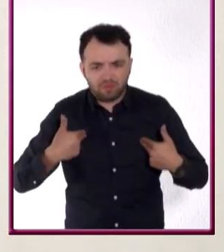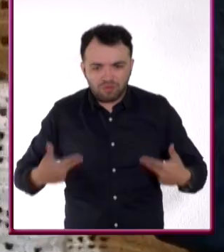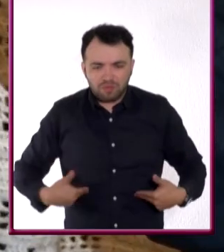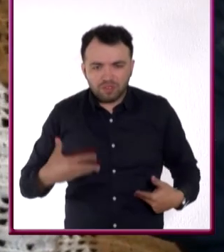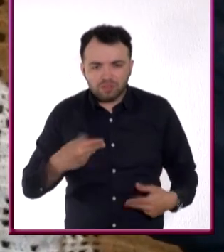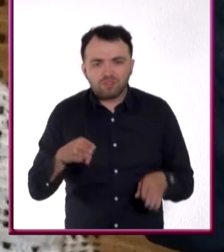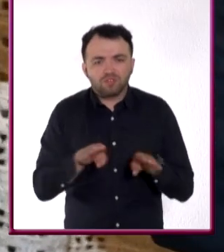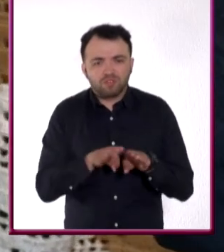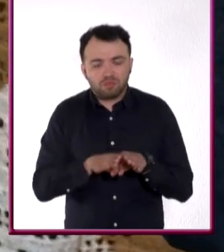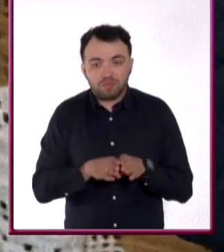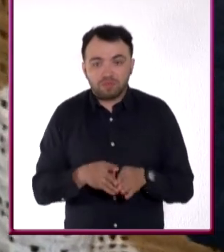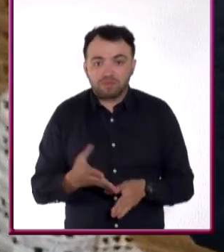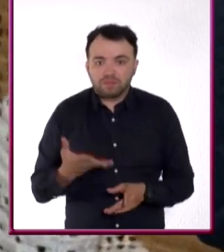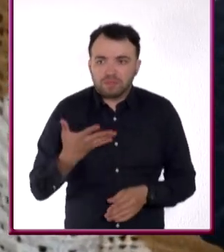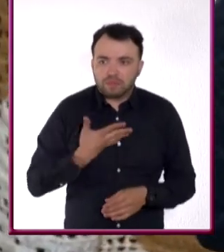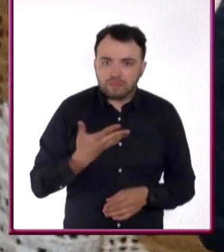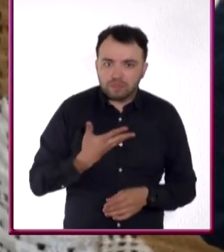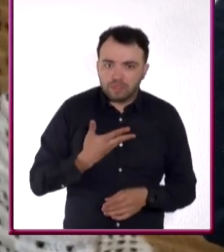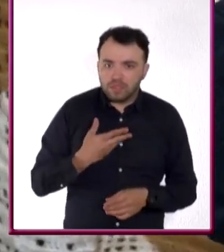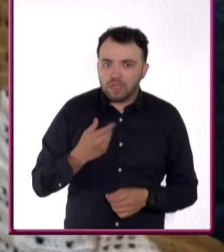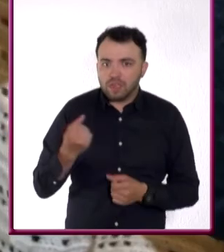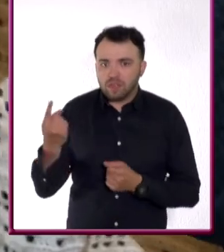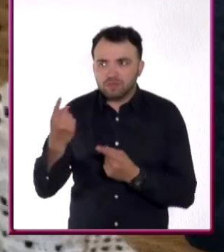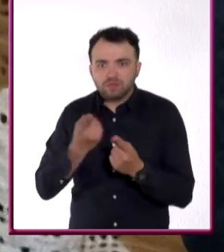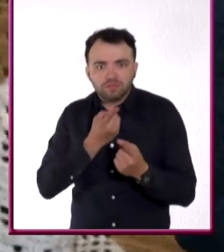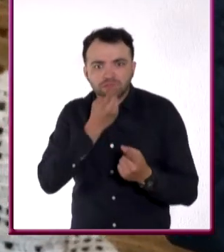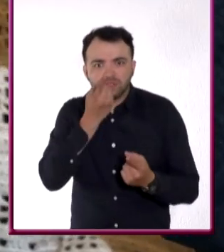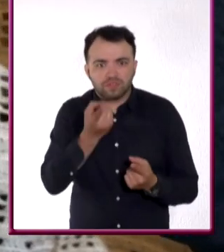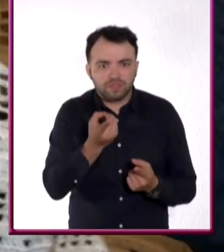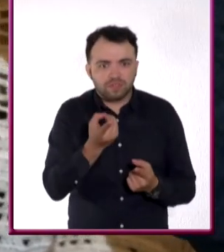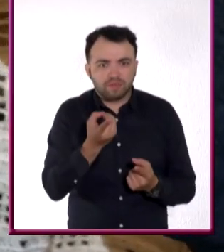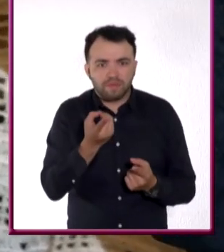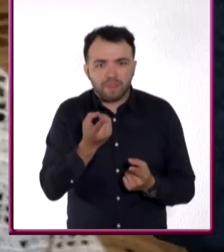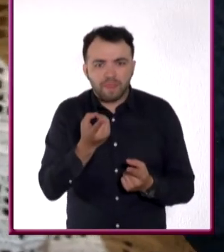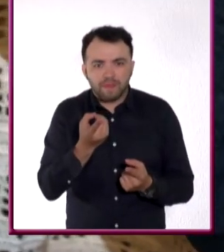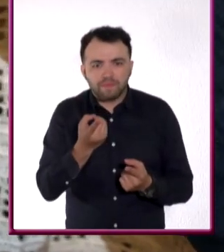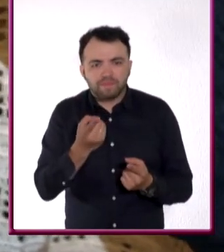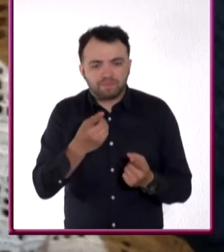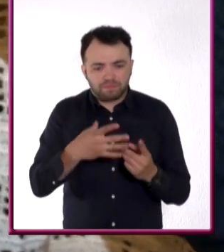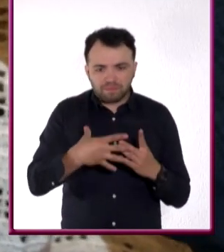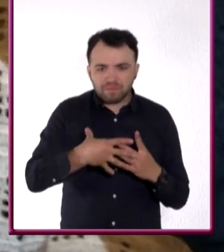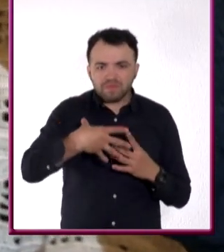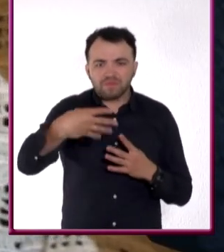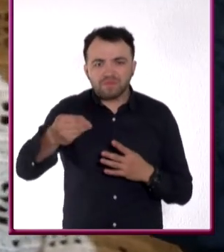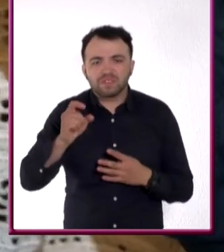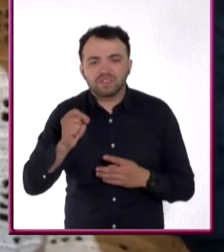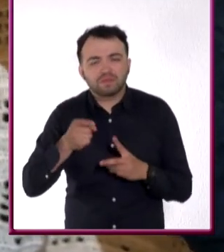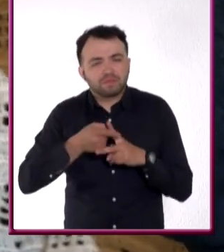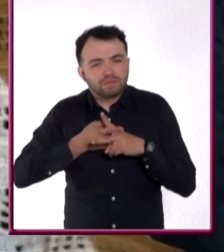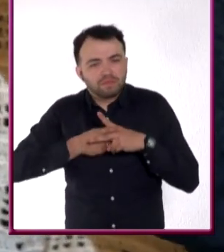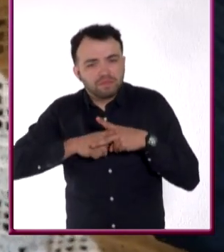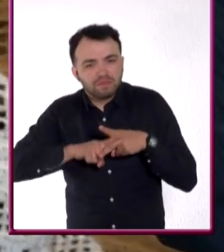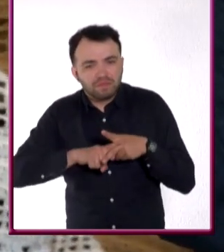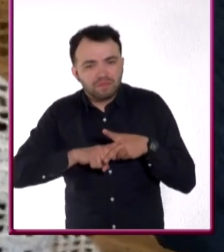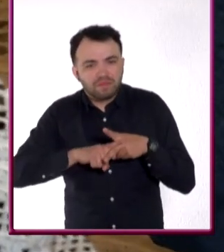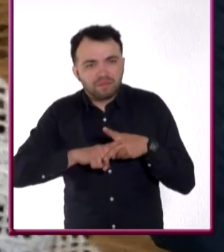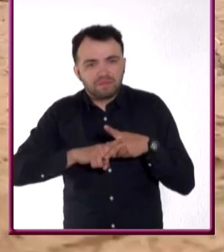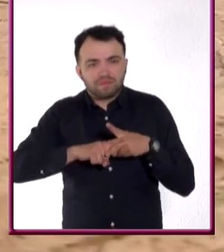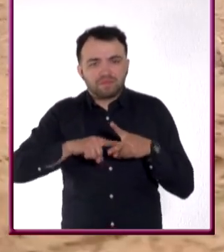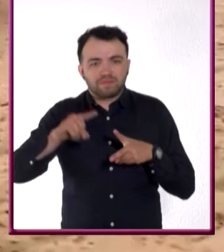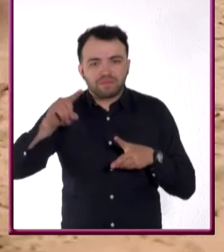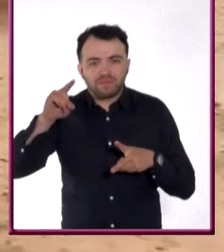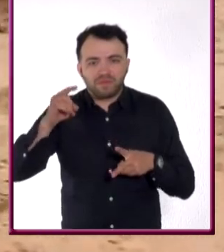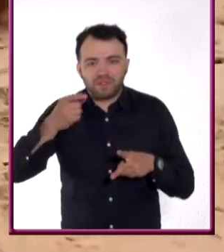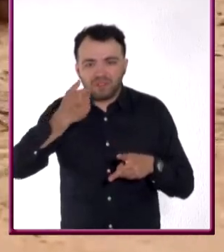COVID-19? Existen fuertes sospechas de que el virus SARS-CoV-2 tuvo una ruta evolutiva que empezó en murciélagos y